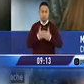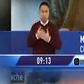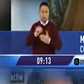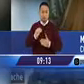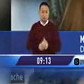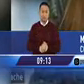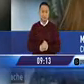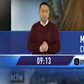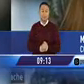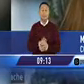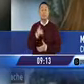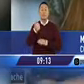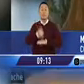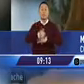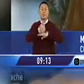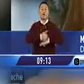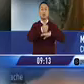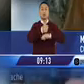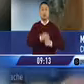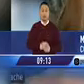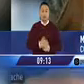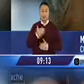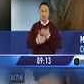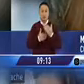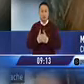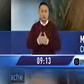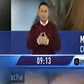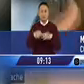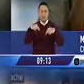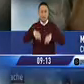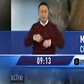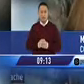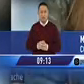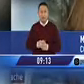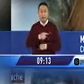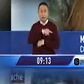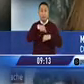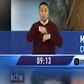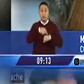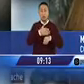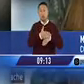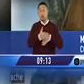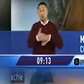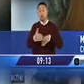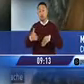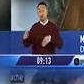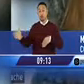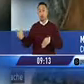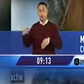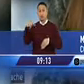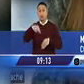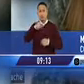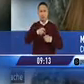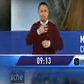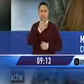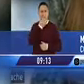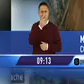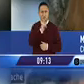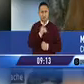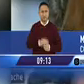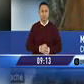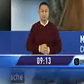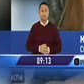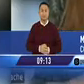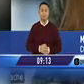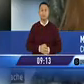todo para la elección de autoridades y evitar que así éstas se puedan prorrogar en sus funciones y eso molesta a la ciudadanía como tal.